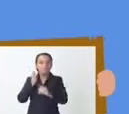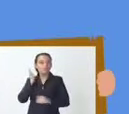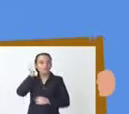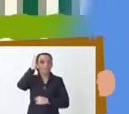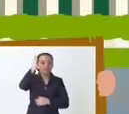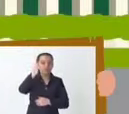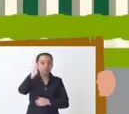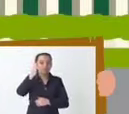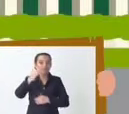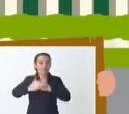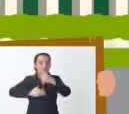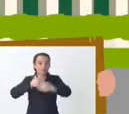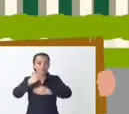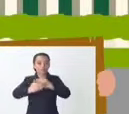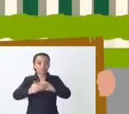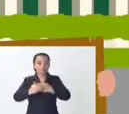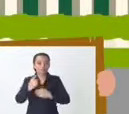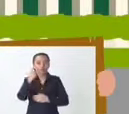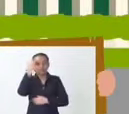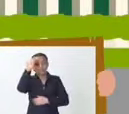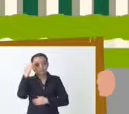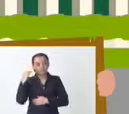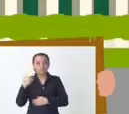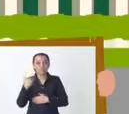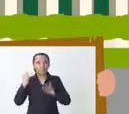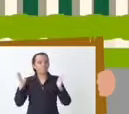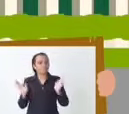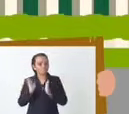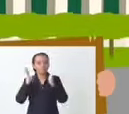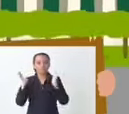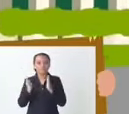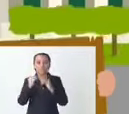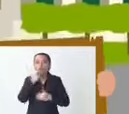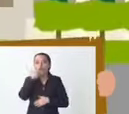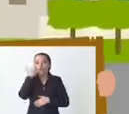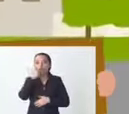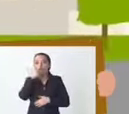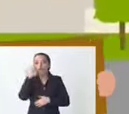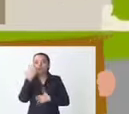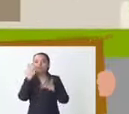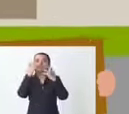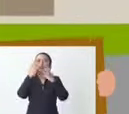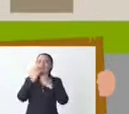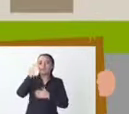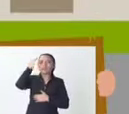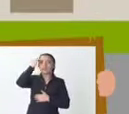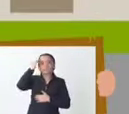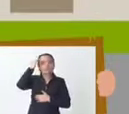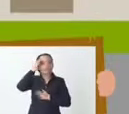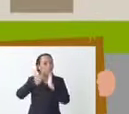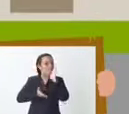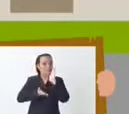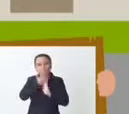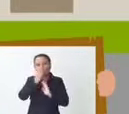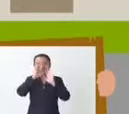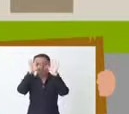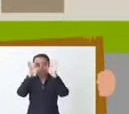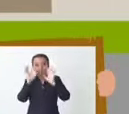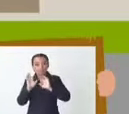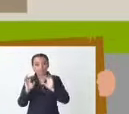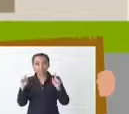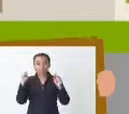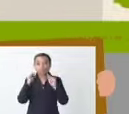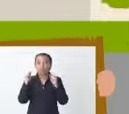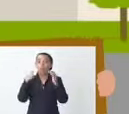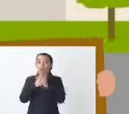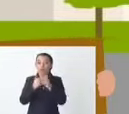generación. Greta ha sido inspiración para muchos jóvenes que han tenido la inquietud de conocer más sobre el cambio climático y sus